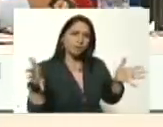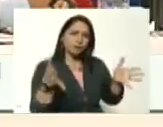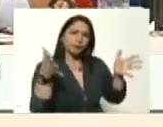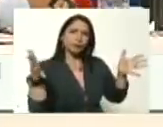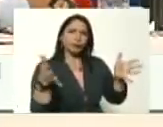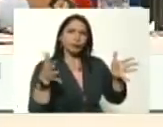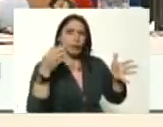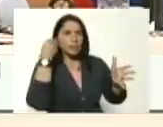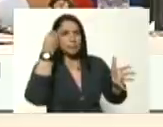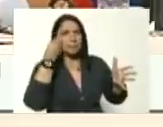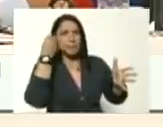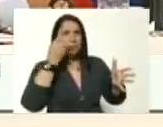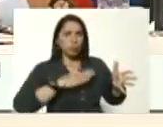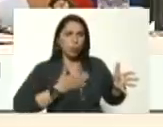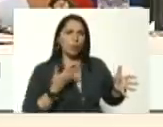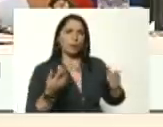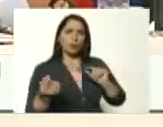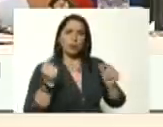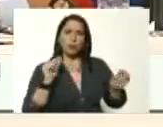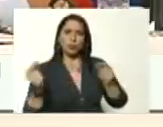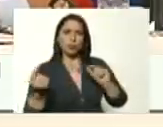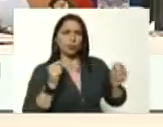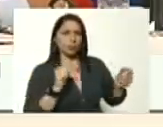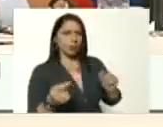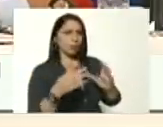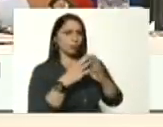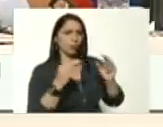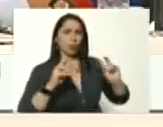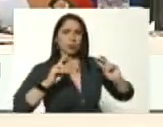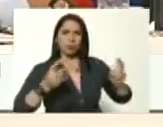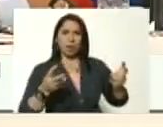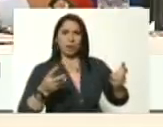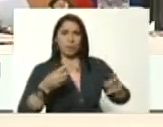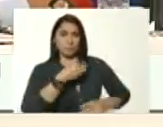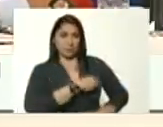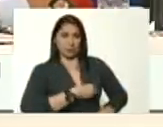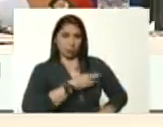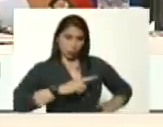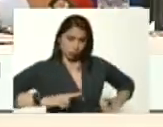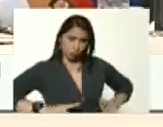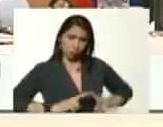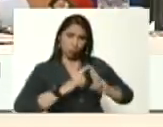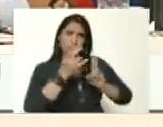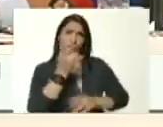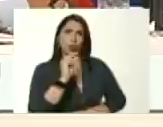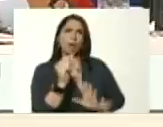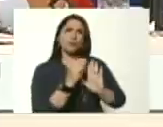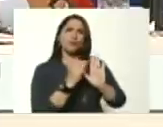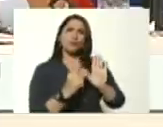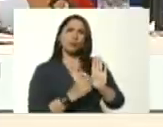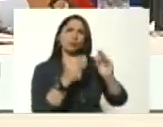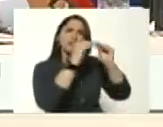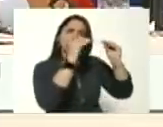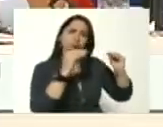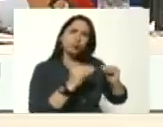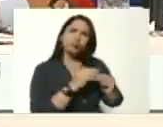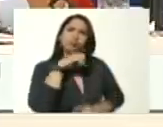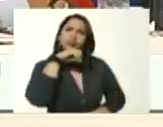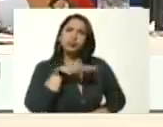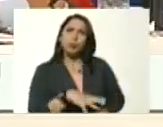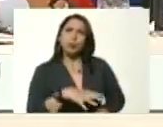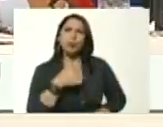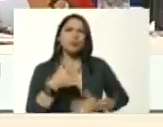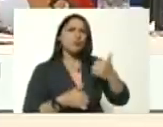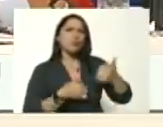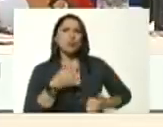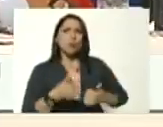discutir todos esos temas las visiones encontrarnos hay un punto que nos une histórico que se ha